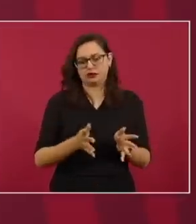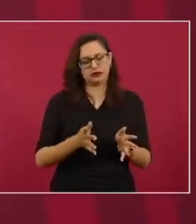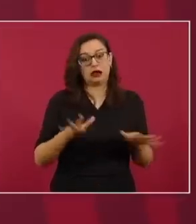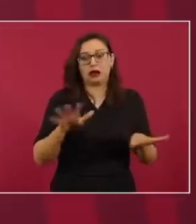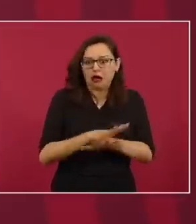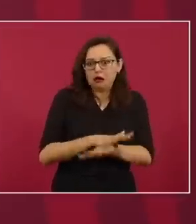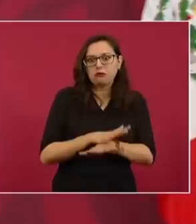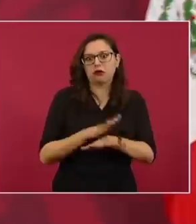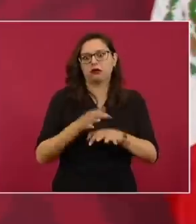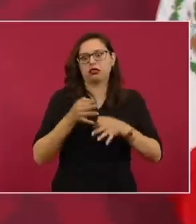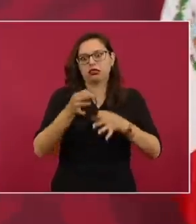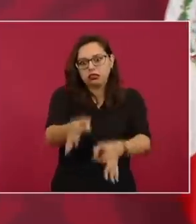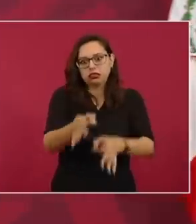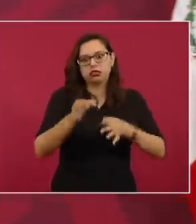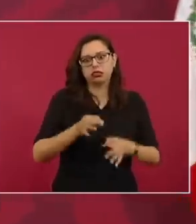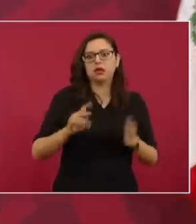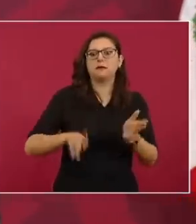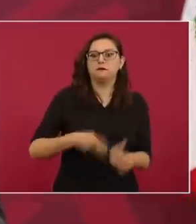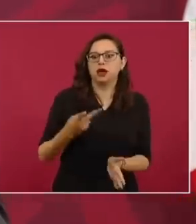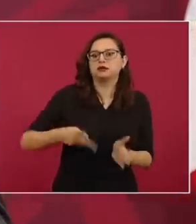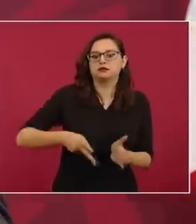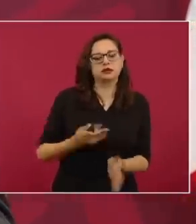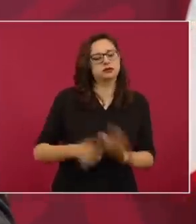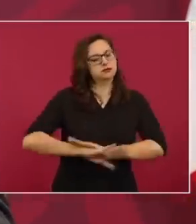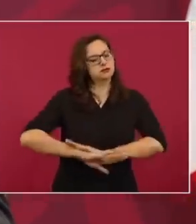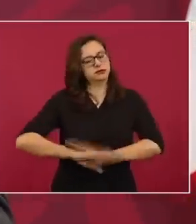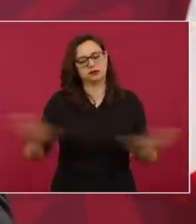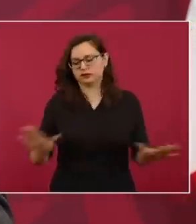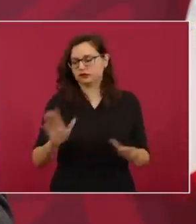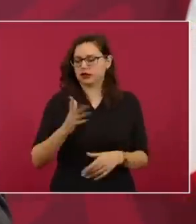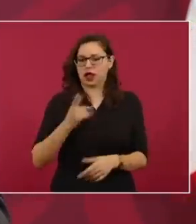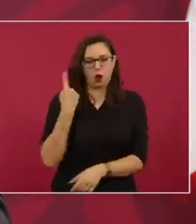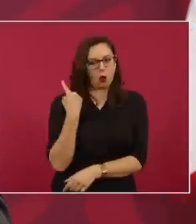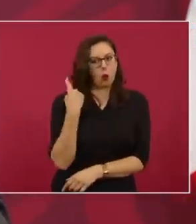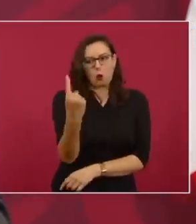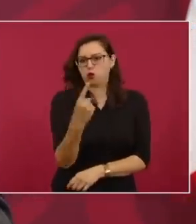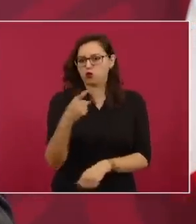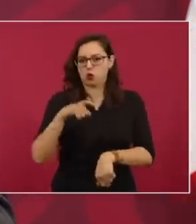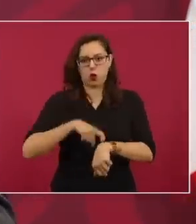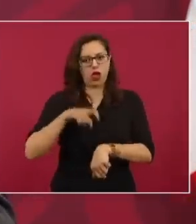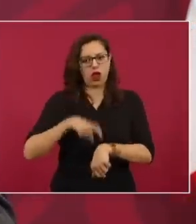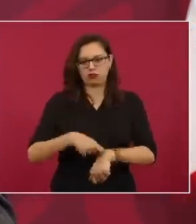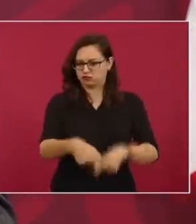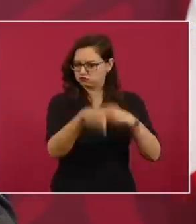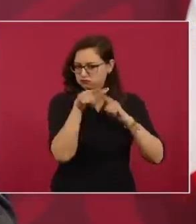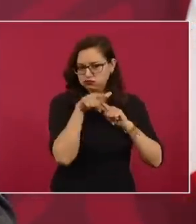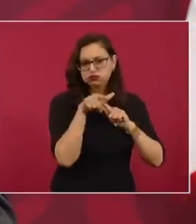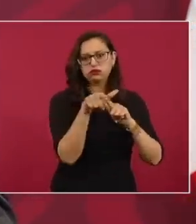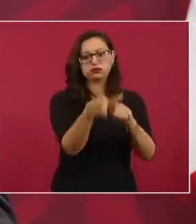En la conferencia mañanera, el presidente de la República, Andrés Manuel López